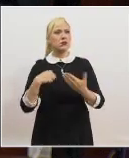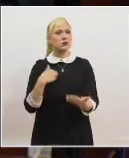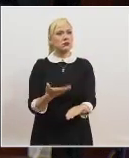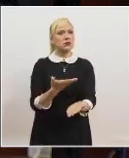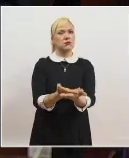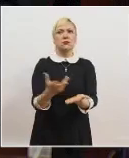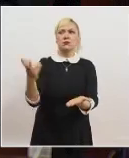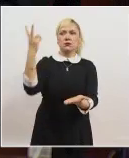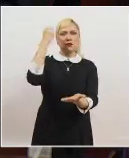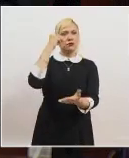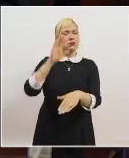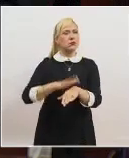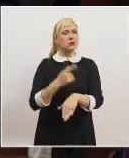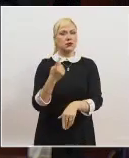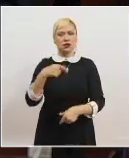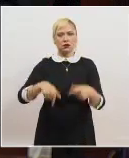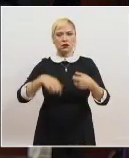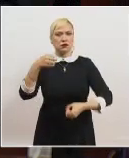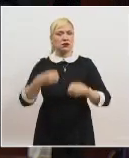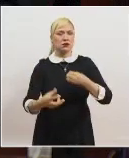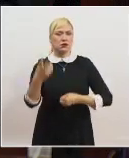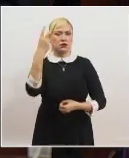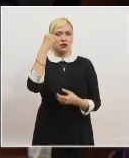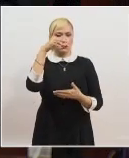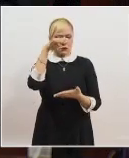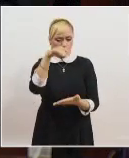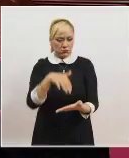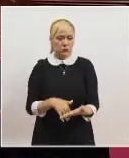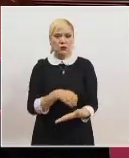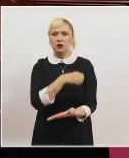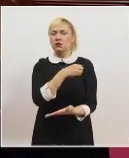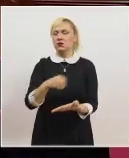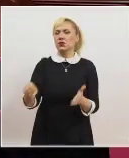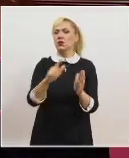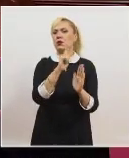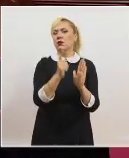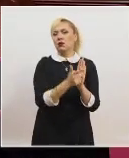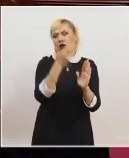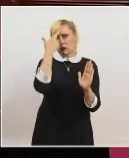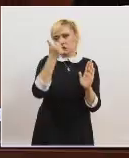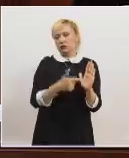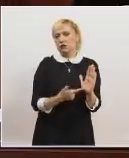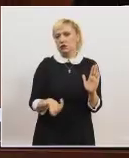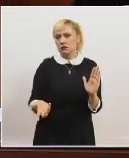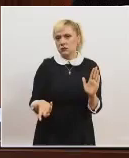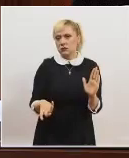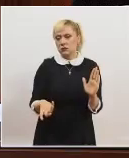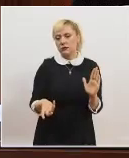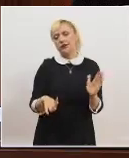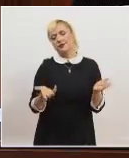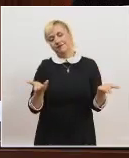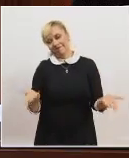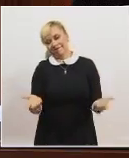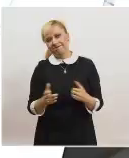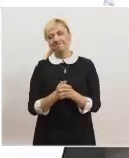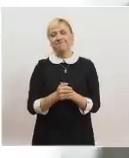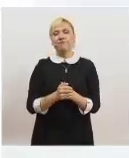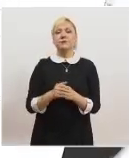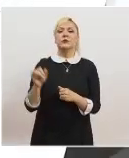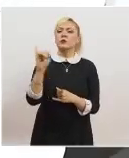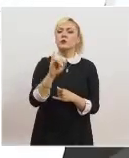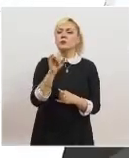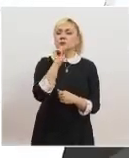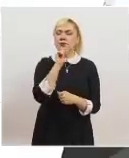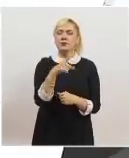de improcedencia advertida de oficio por el órgano revisor. El jueves se estableció como jurisprudencia que el recurso